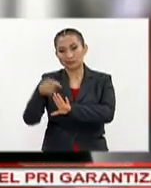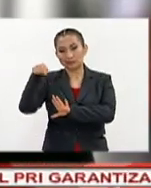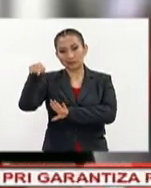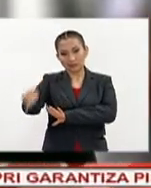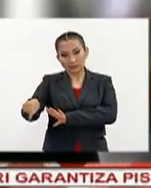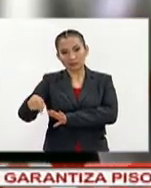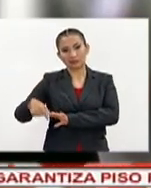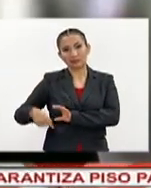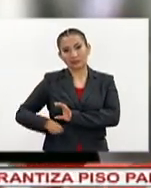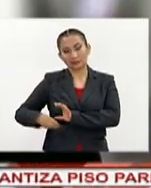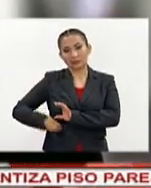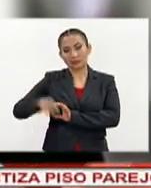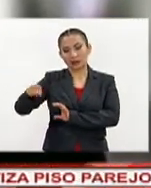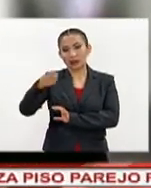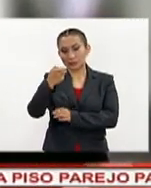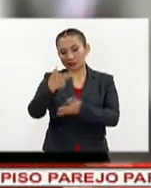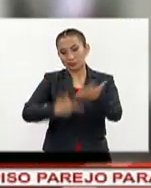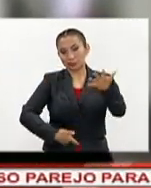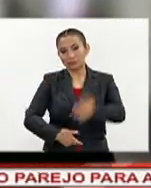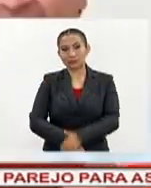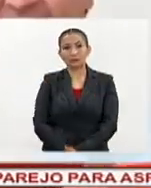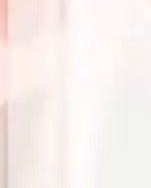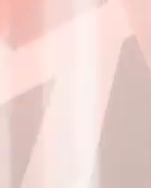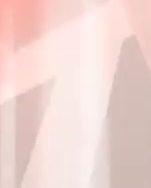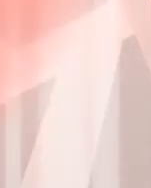los mencionados delitos.